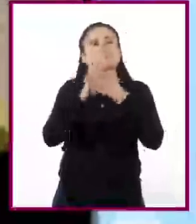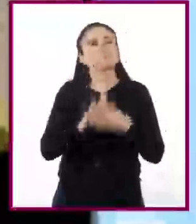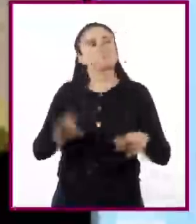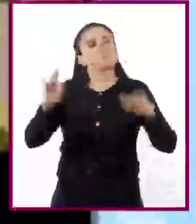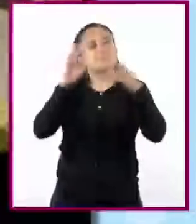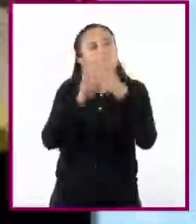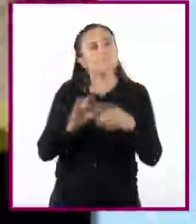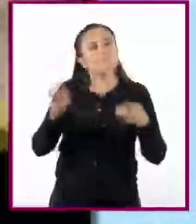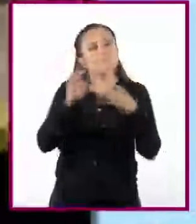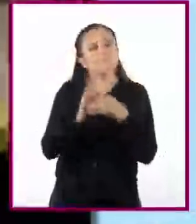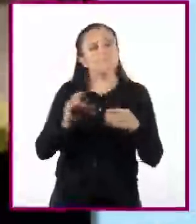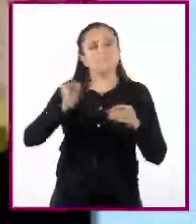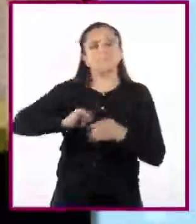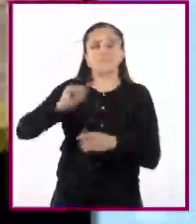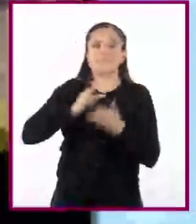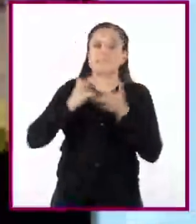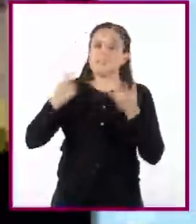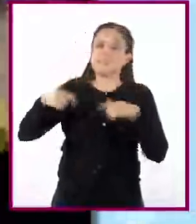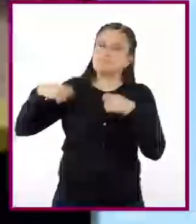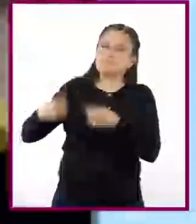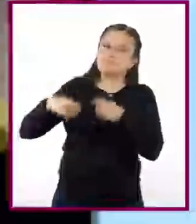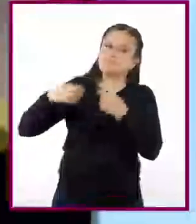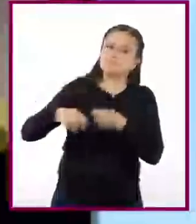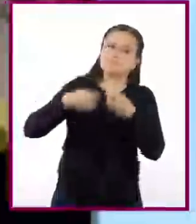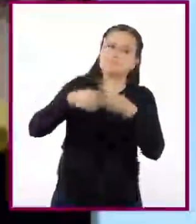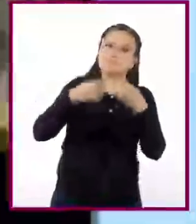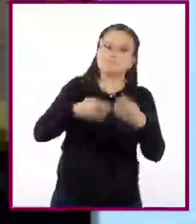que se transmiten de generación en generación.